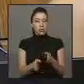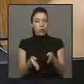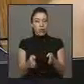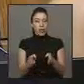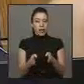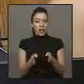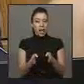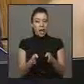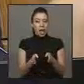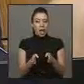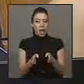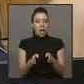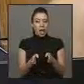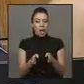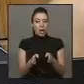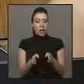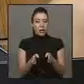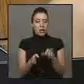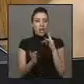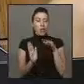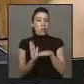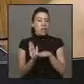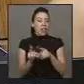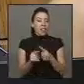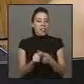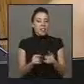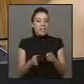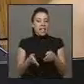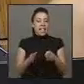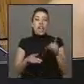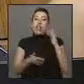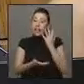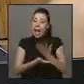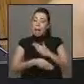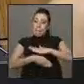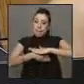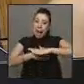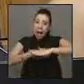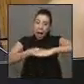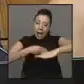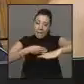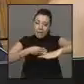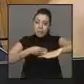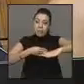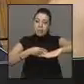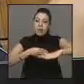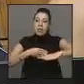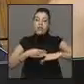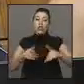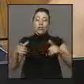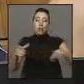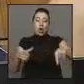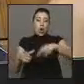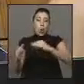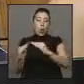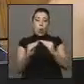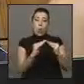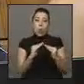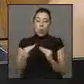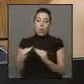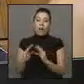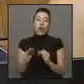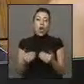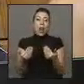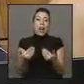calles que tienen un estándar distinto, que son calles pavimentadas, que están dentro de los radios urbanos o dentro de